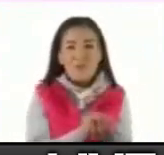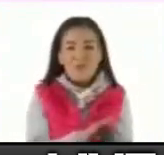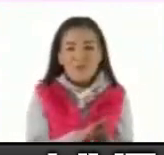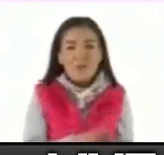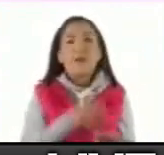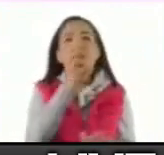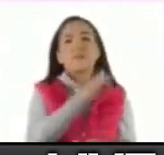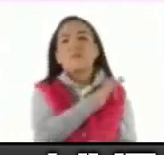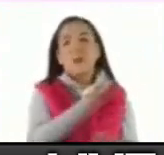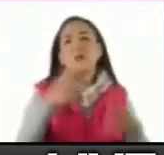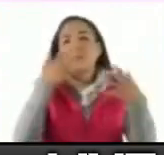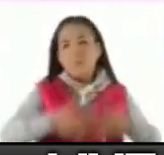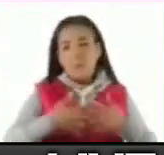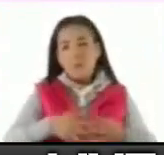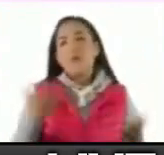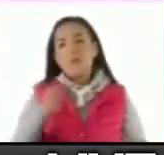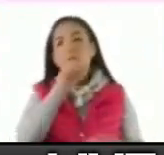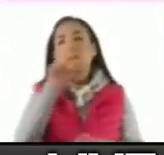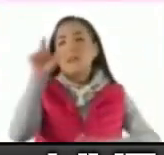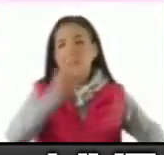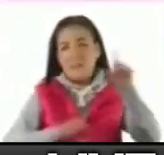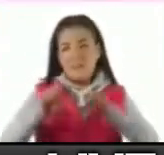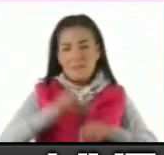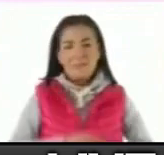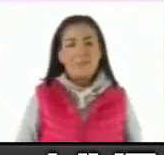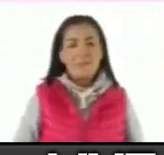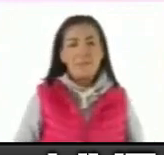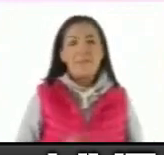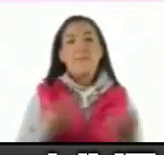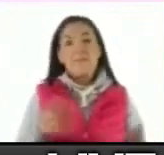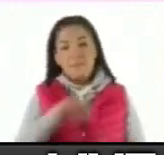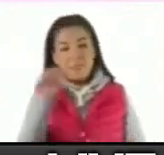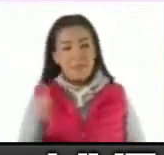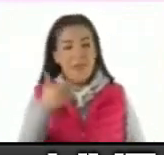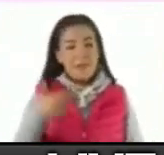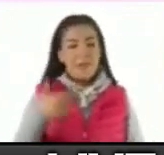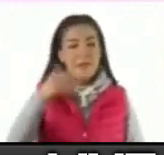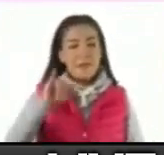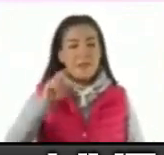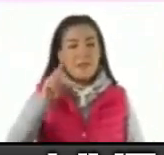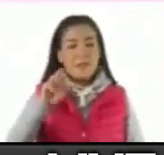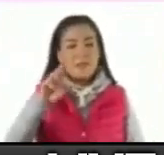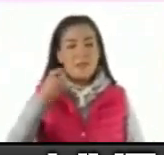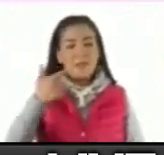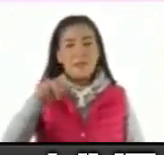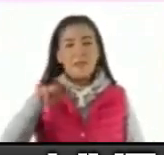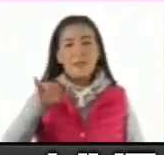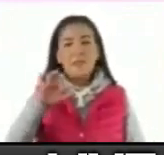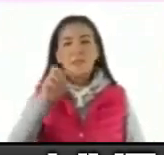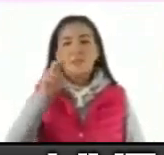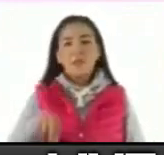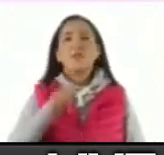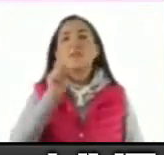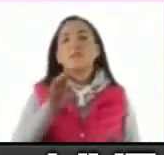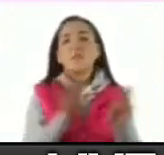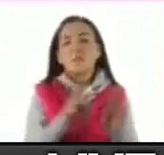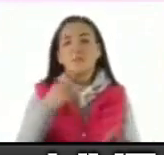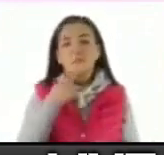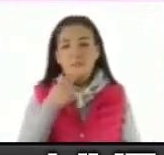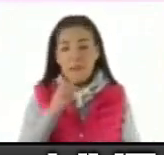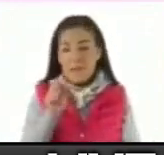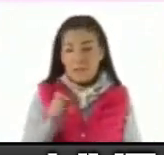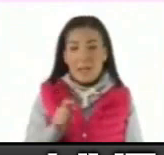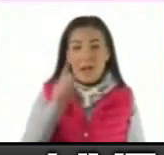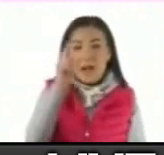como combustibles o productos químicos. En cambio, en la hidrogenación se busca la obtención de un combustible líquido